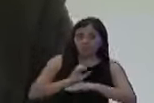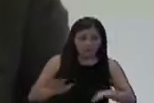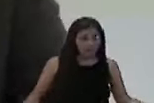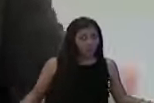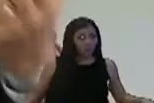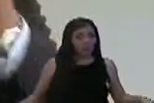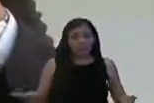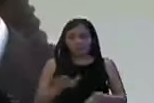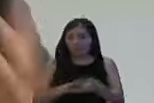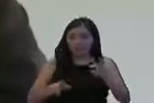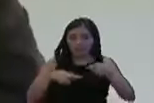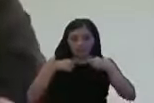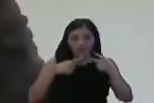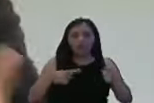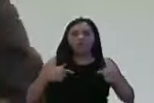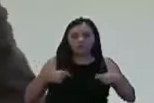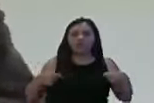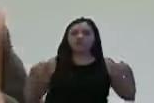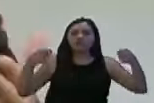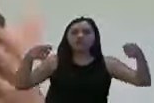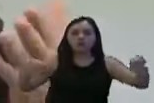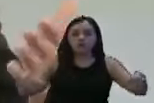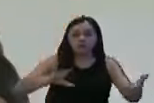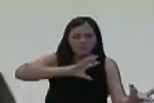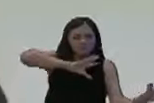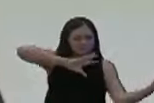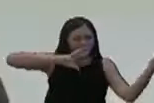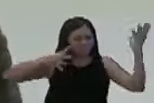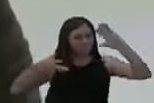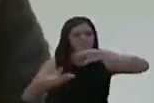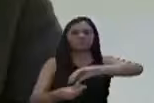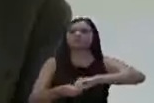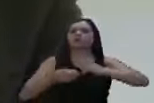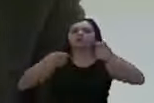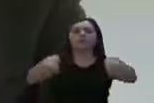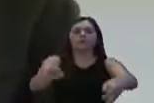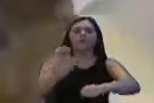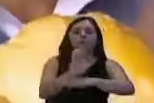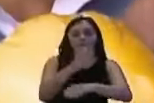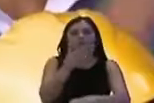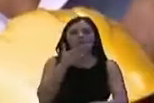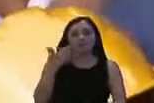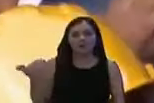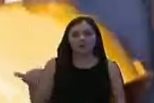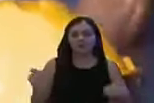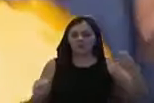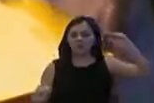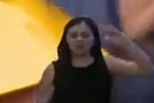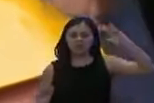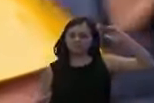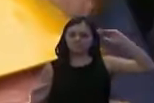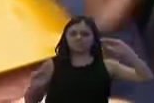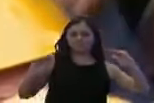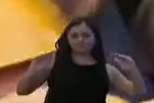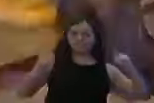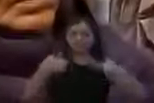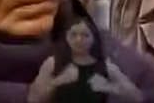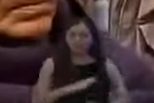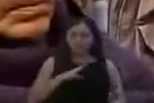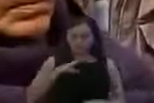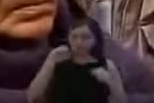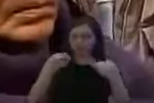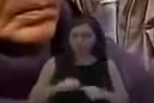Justicia con ID tan hirientes desigualdades nos enorgullecemos de lo que hacemos porque lo hacemos